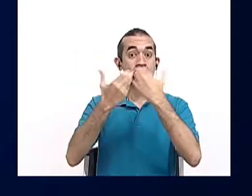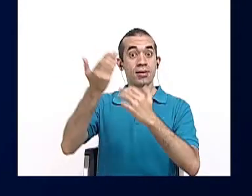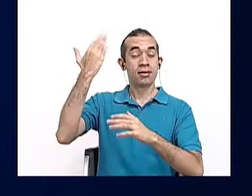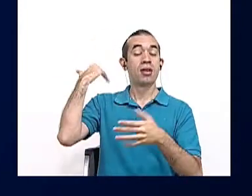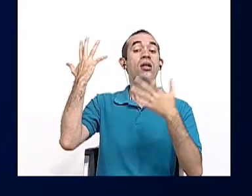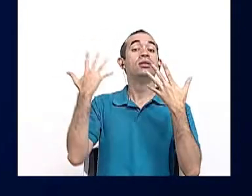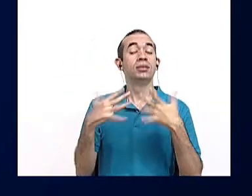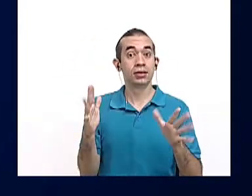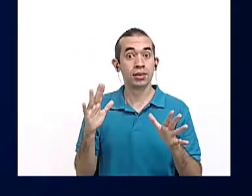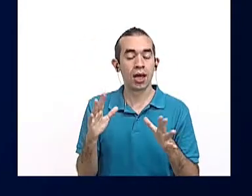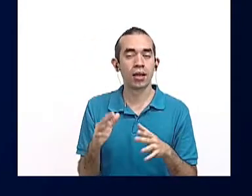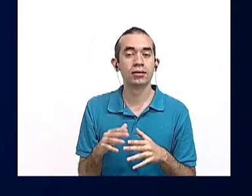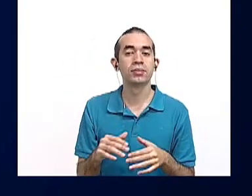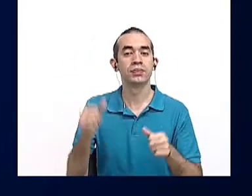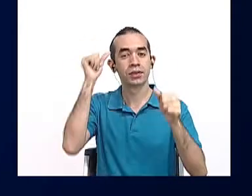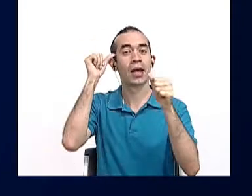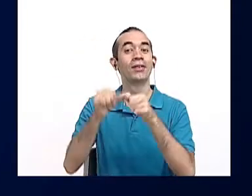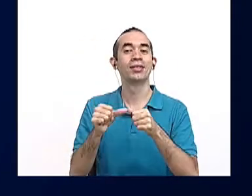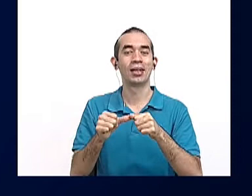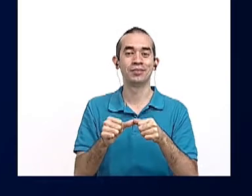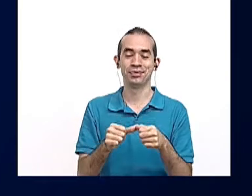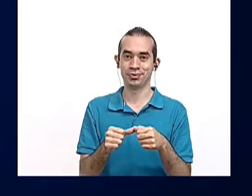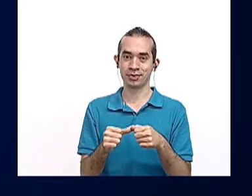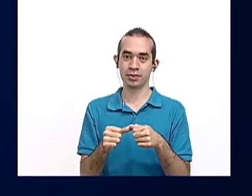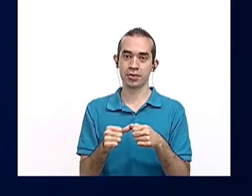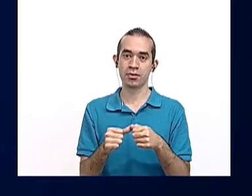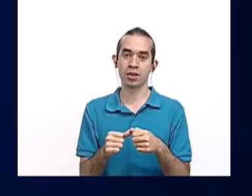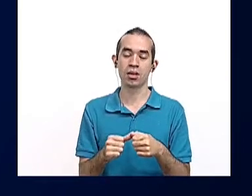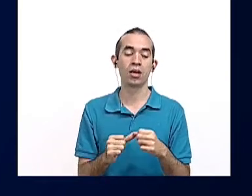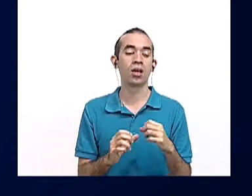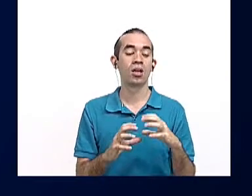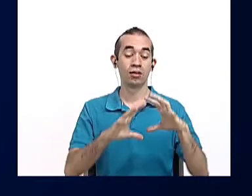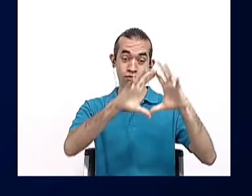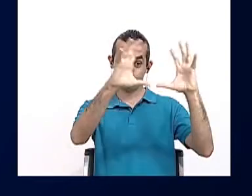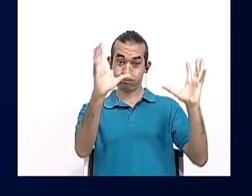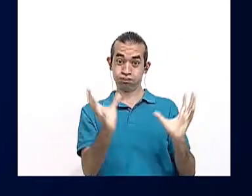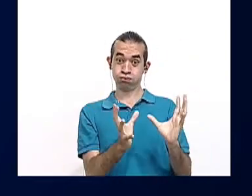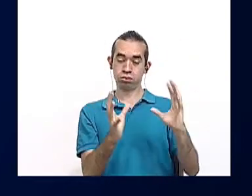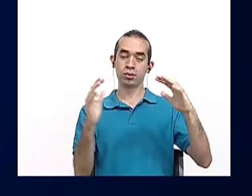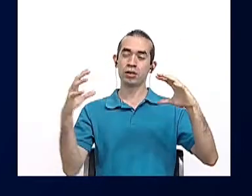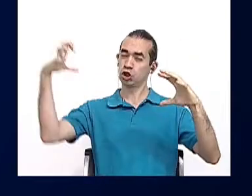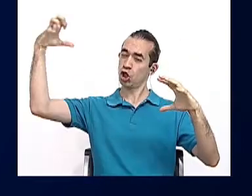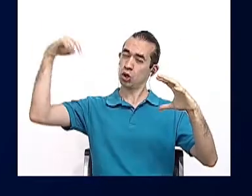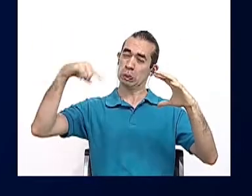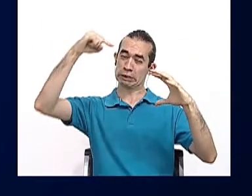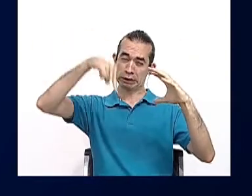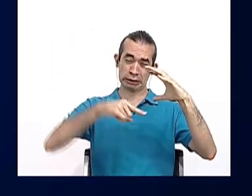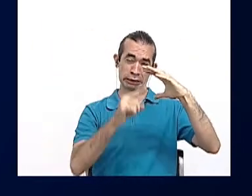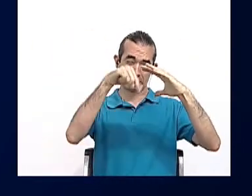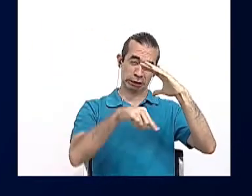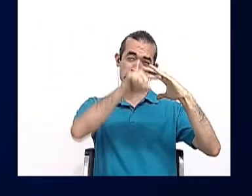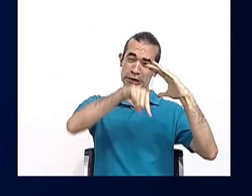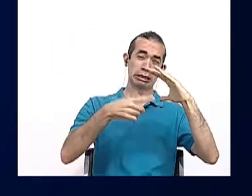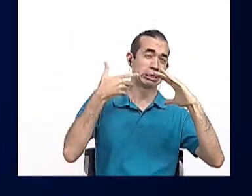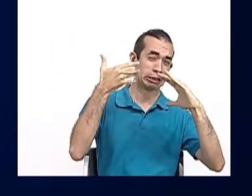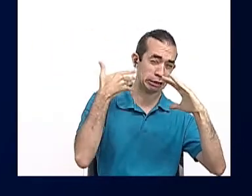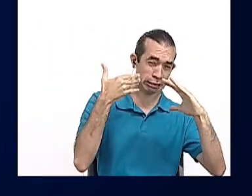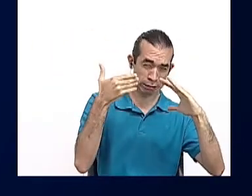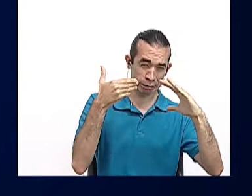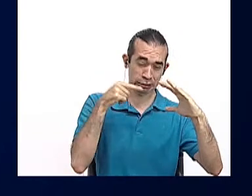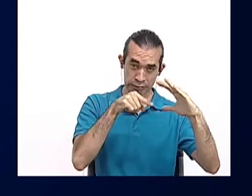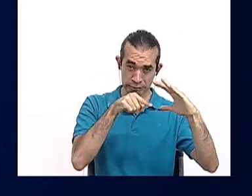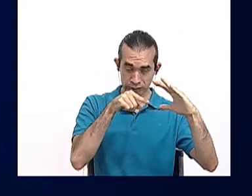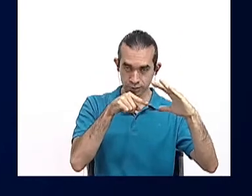estudiar las diferencias entre el efecto invernadero, que por cierto, por las acciones antropogénicas, como